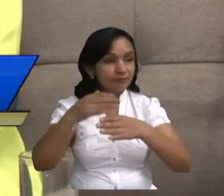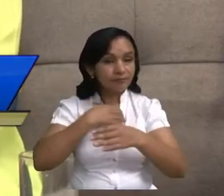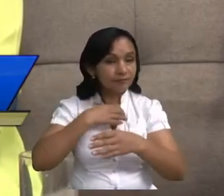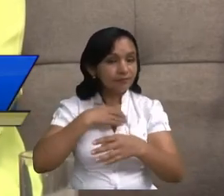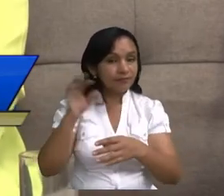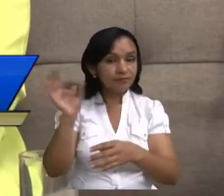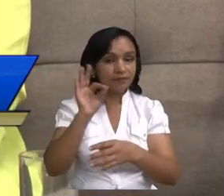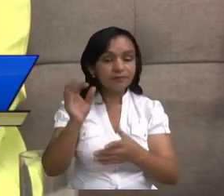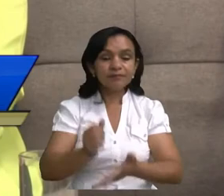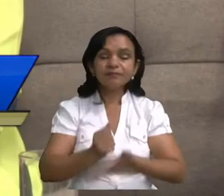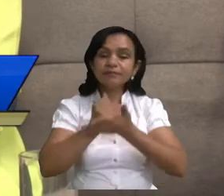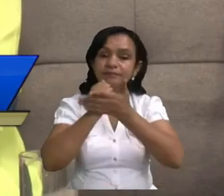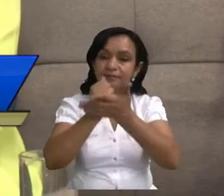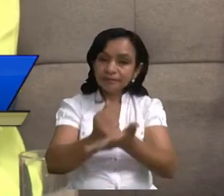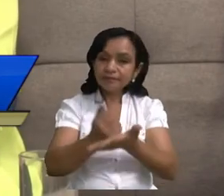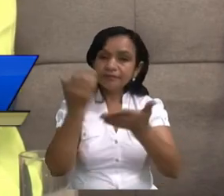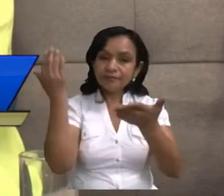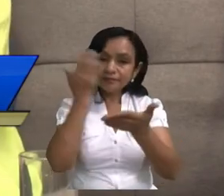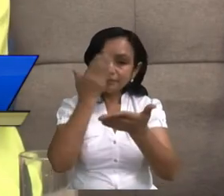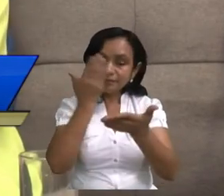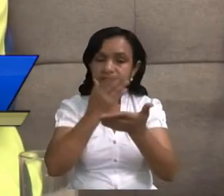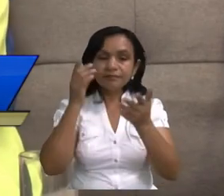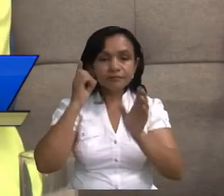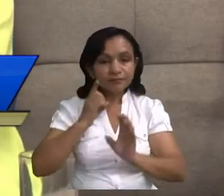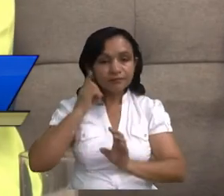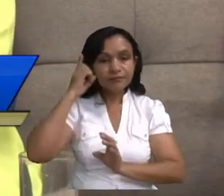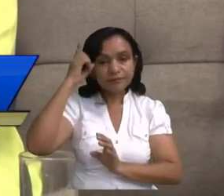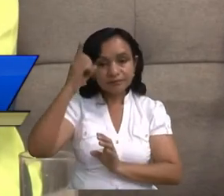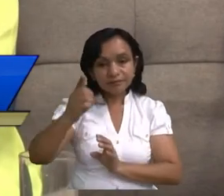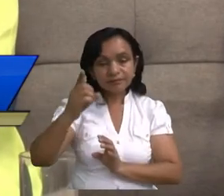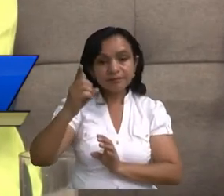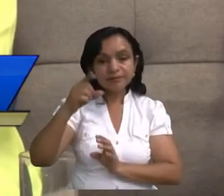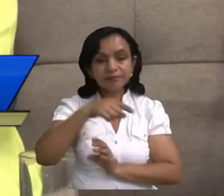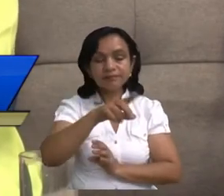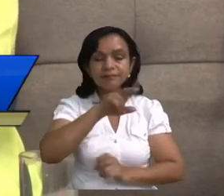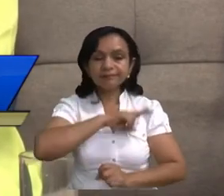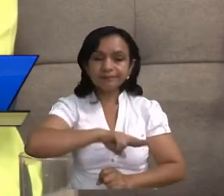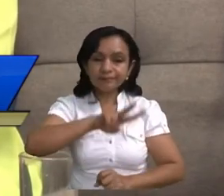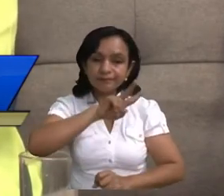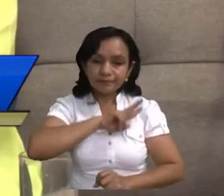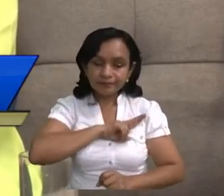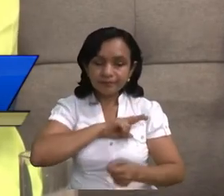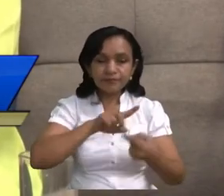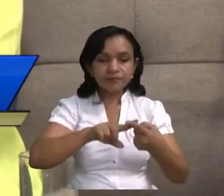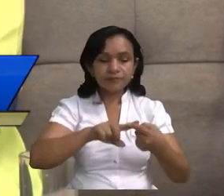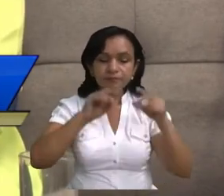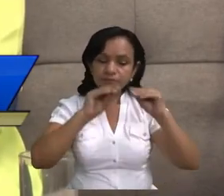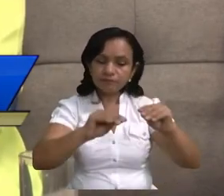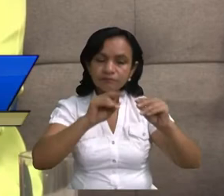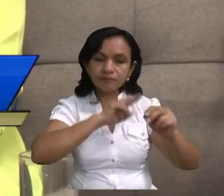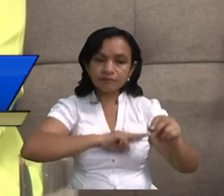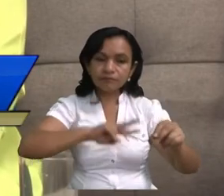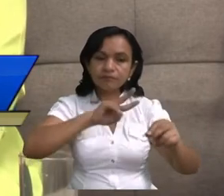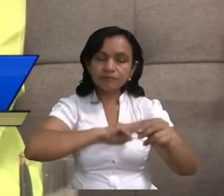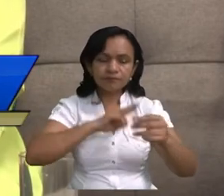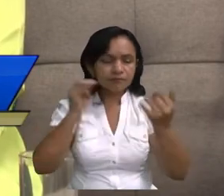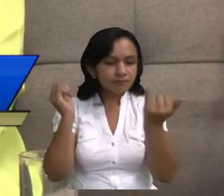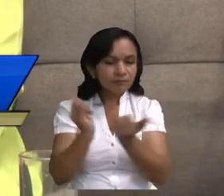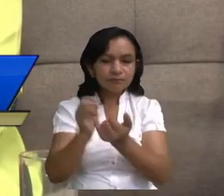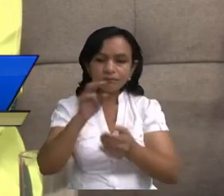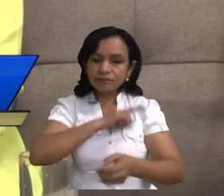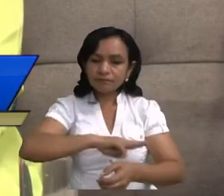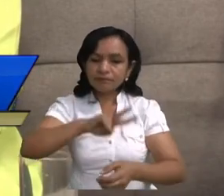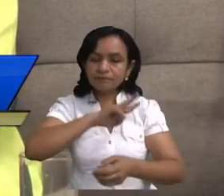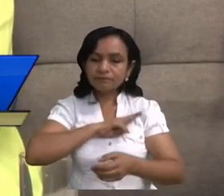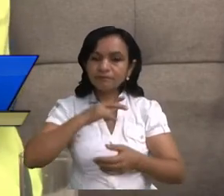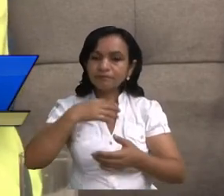también contribuir en esa formación integral para el desarrollo el fomento de los valores, la construcción de valores y la práctica de los mismos. Entonces